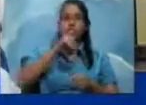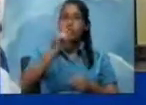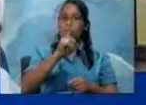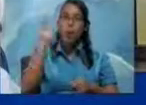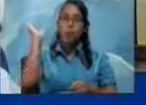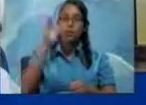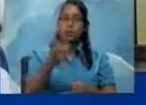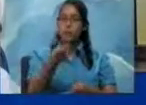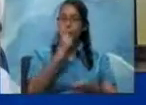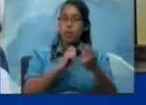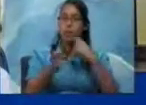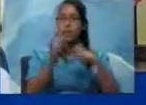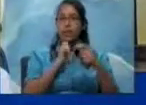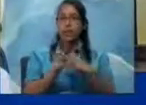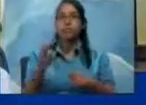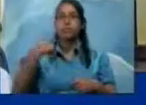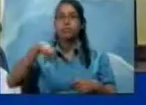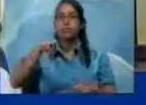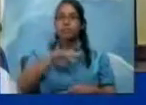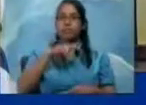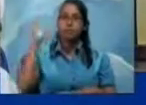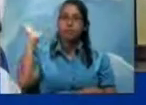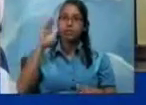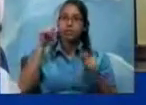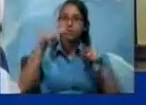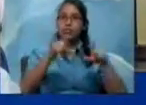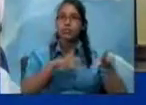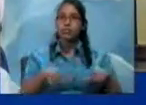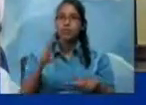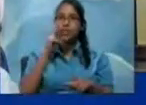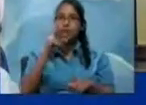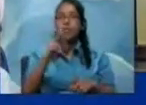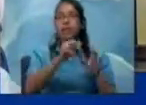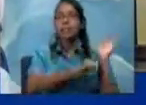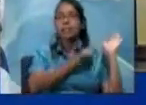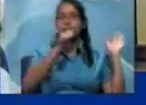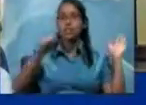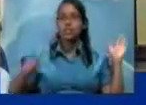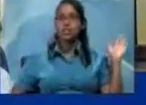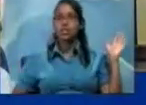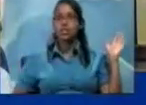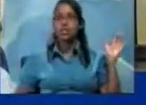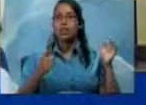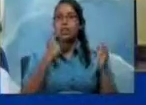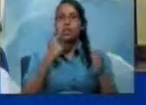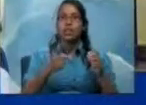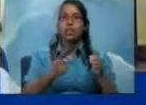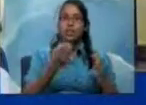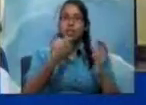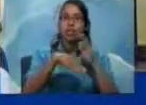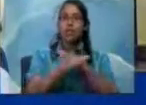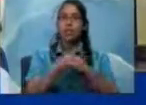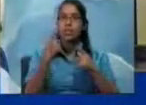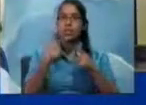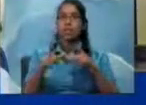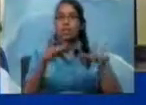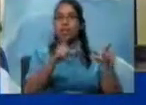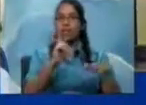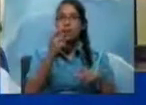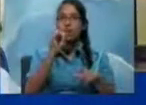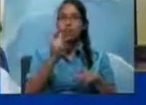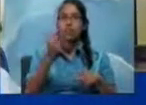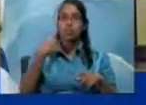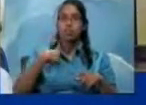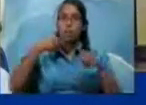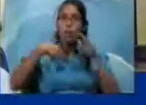vinimos aquí a pescar nosotros vinimos aquí a ver al Señor él dijo vayan a Galilea yo voy